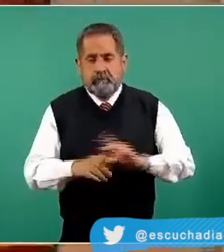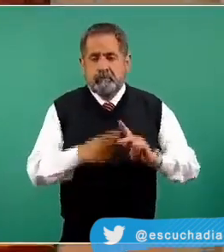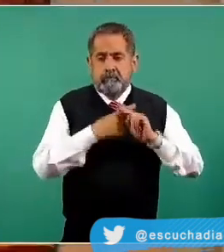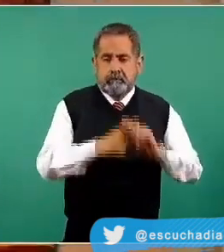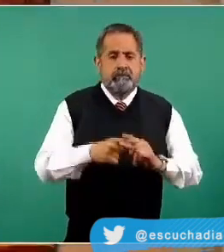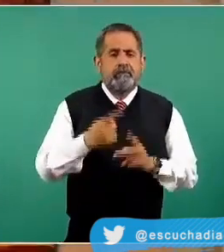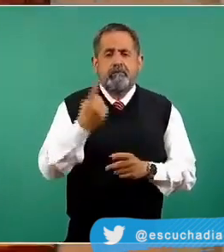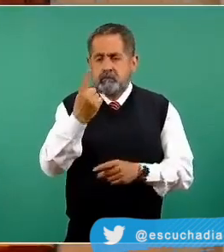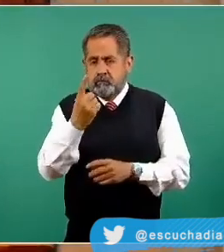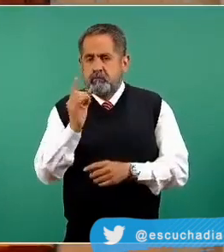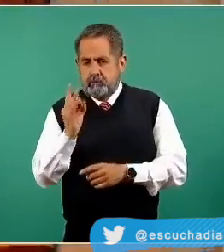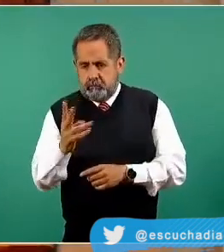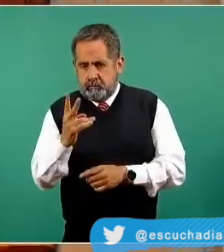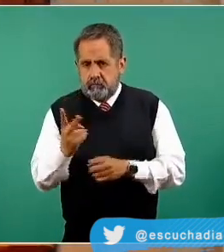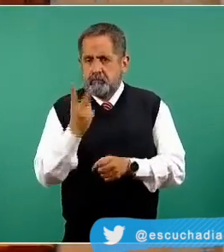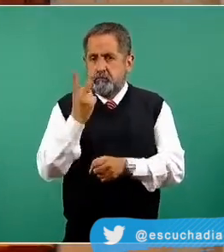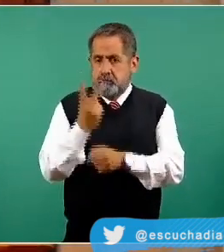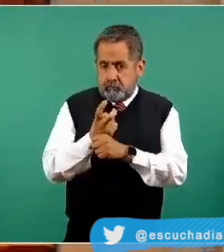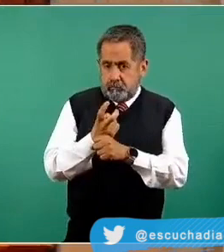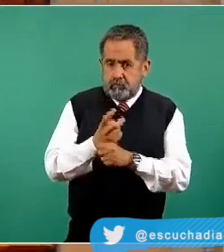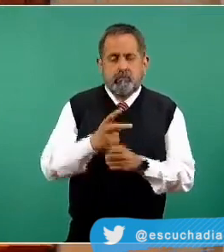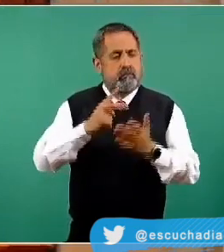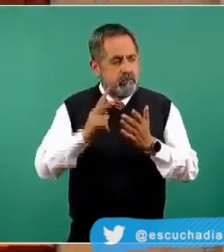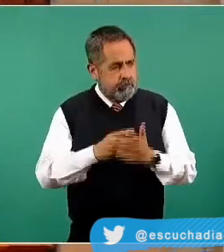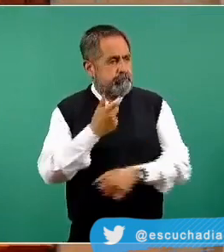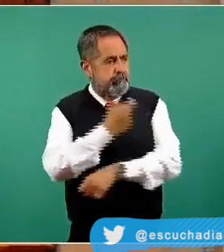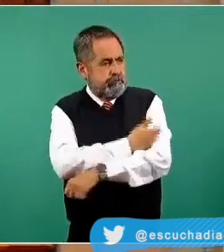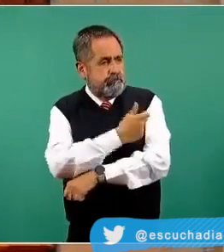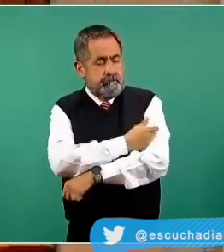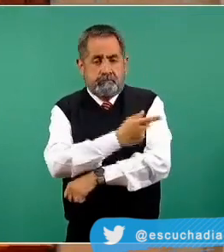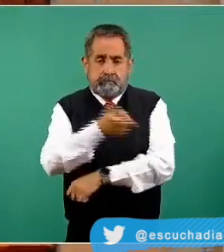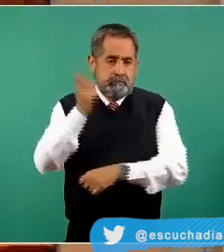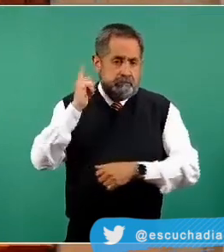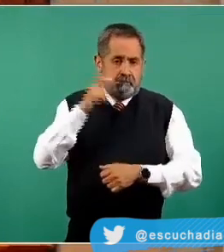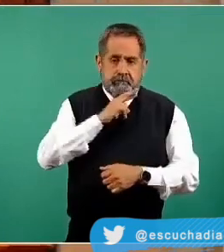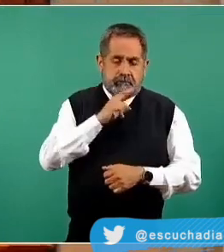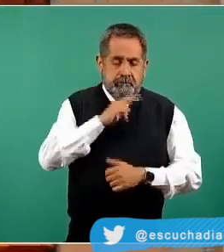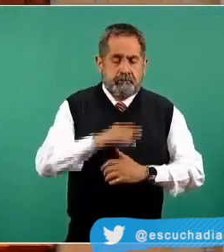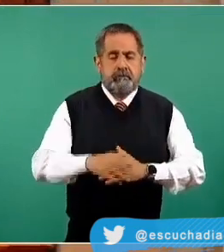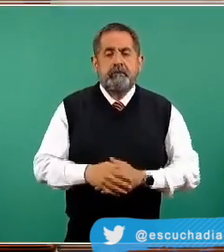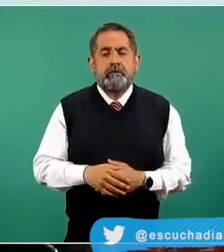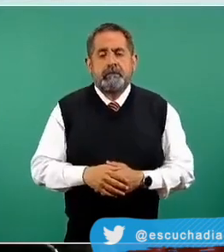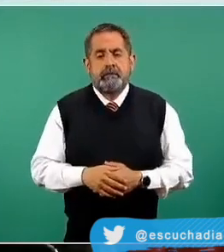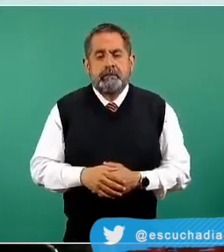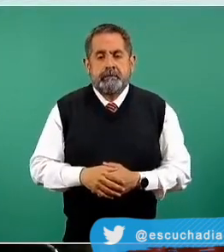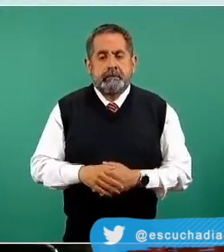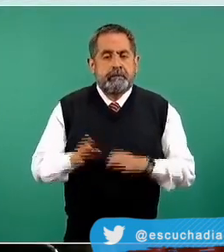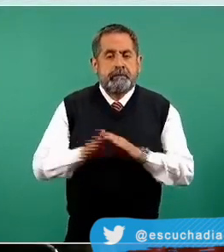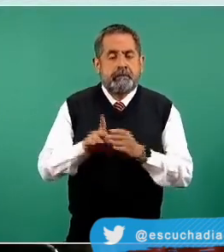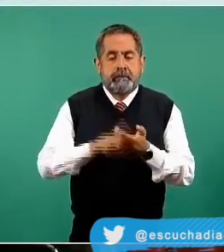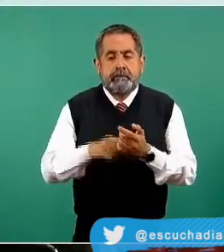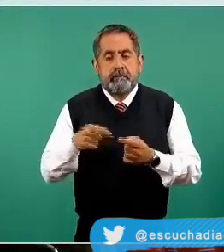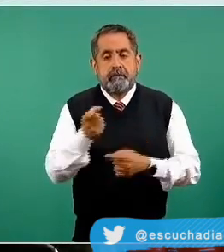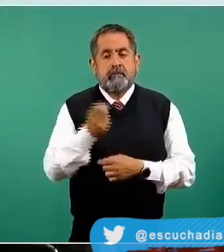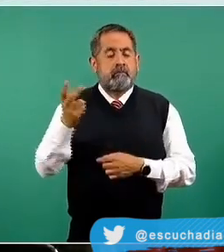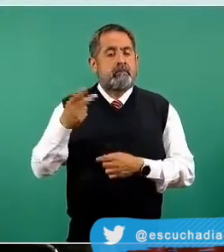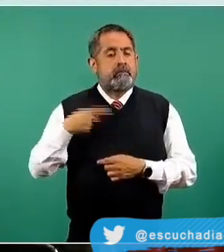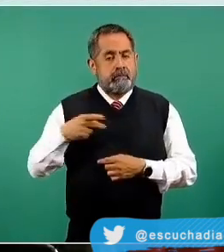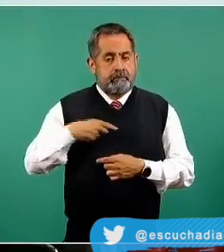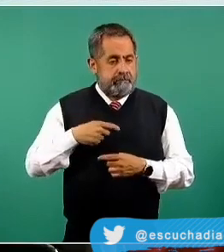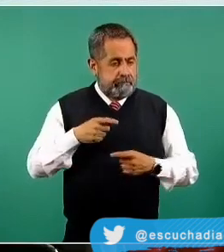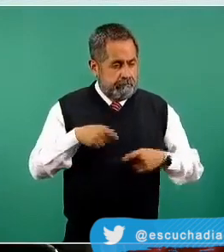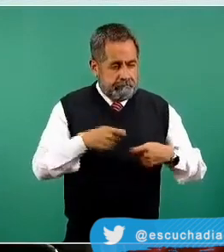como vamos a ver en siguientes diapositivas. La que sigue es nuestra curva de dosis